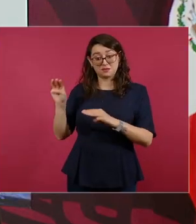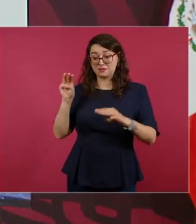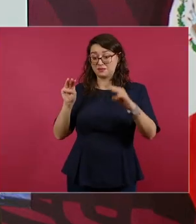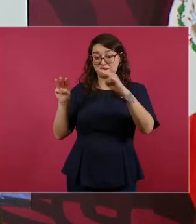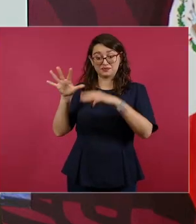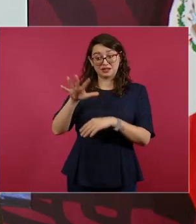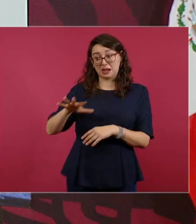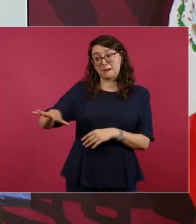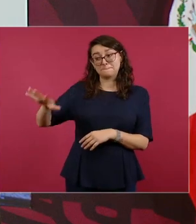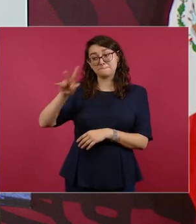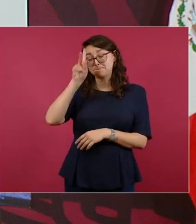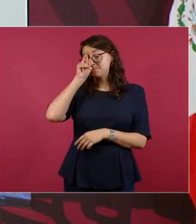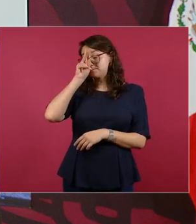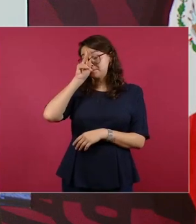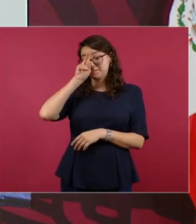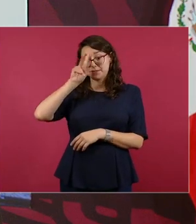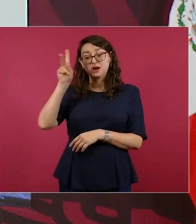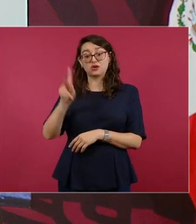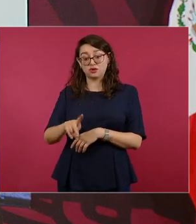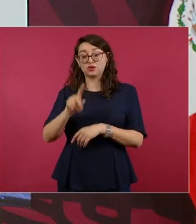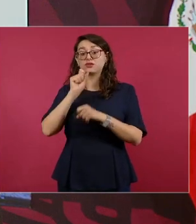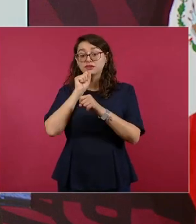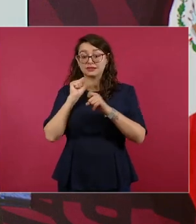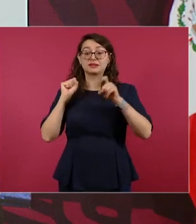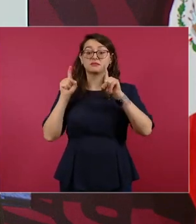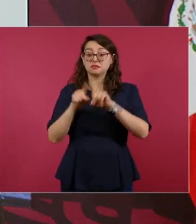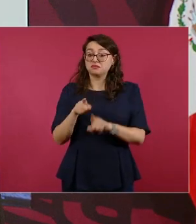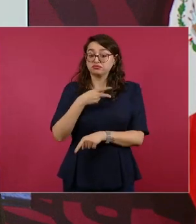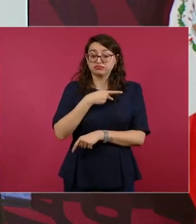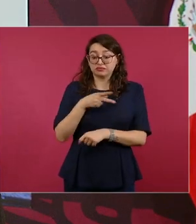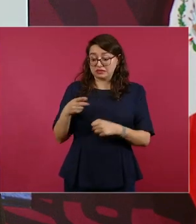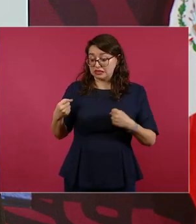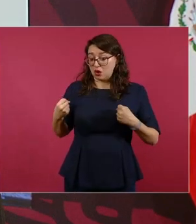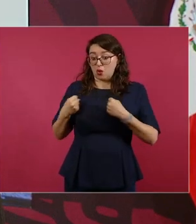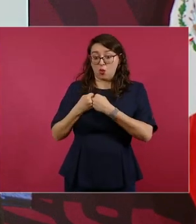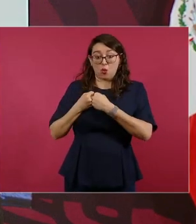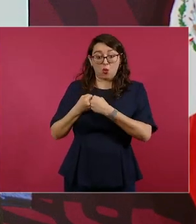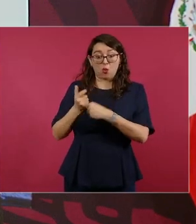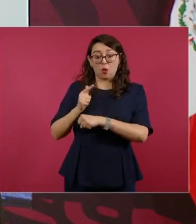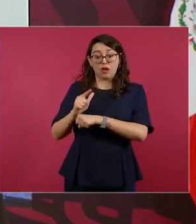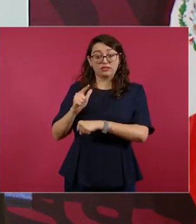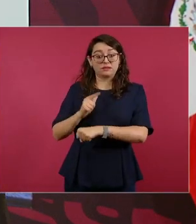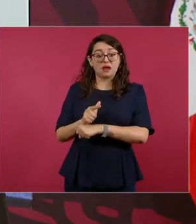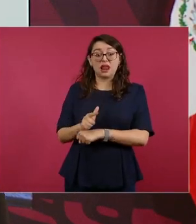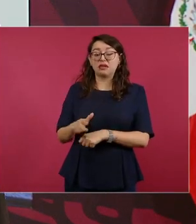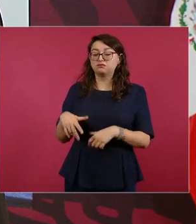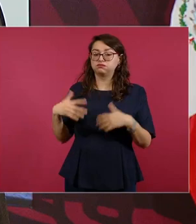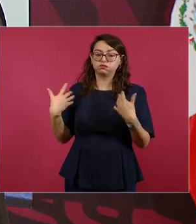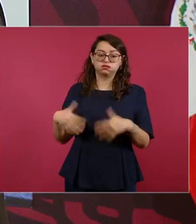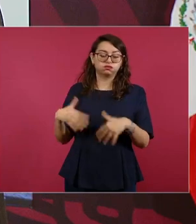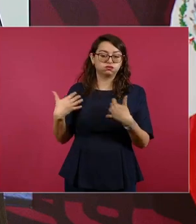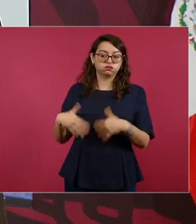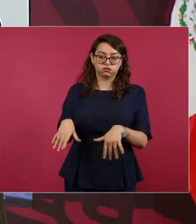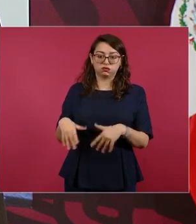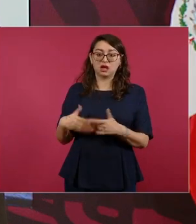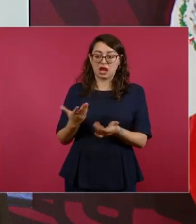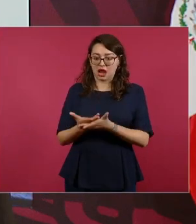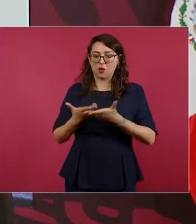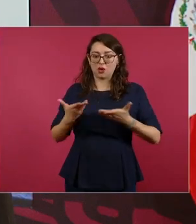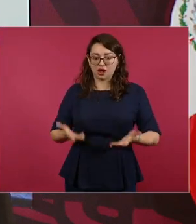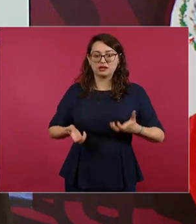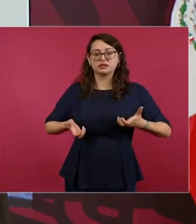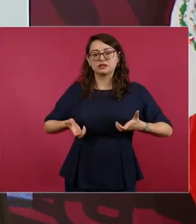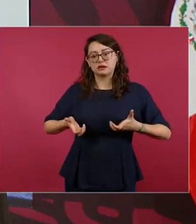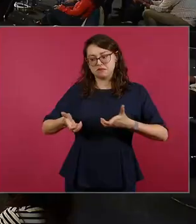esta región limítrofe con guatemala está muy abandonada y con este camino se va a